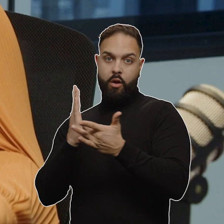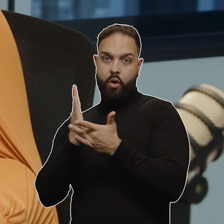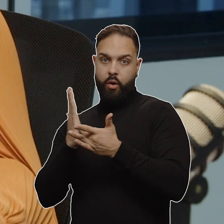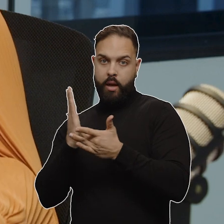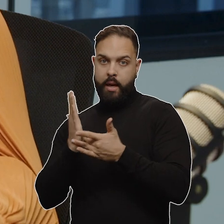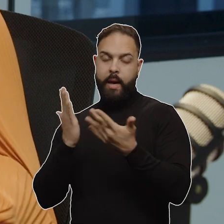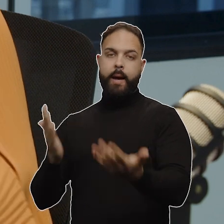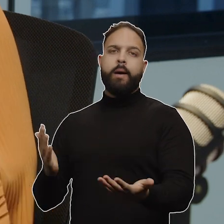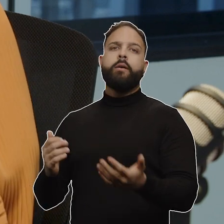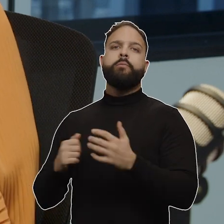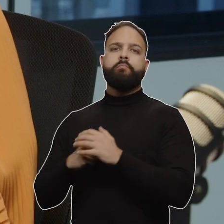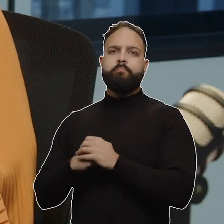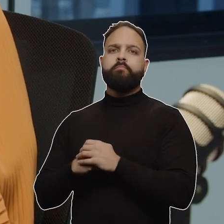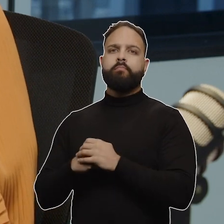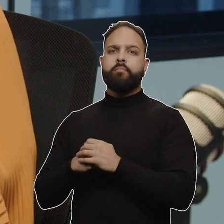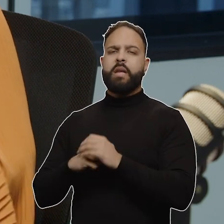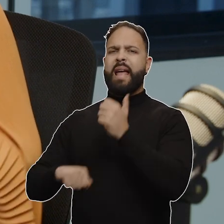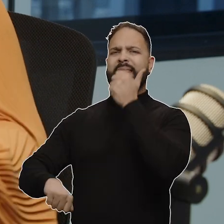equipos digitales,